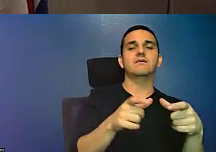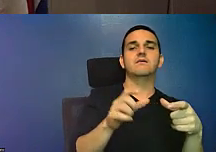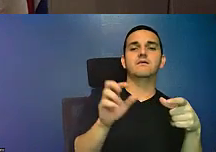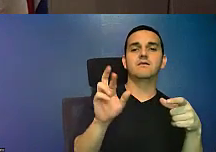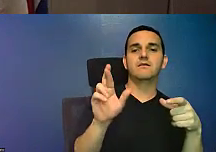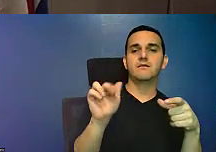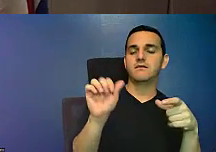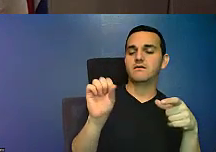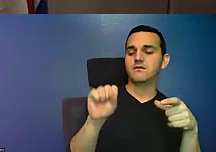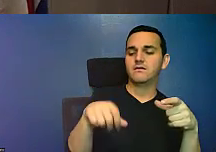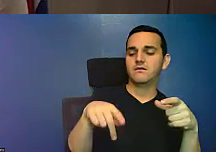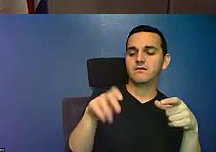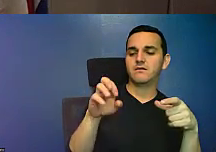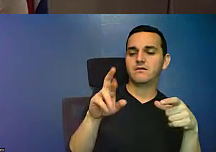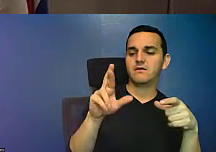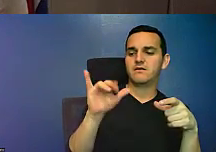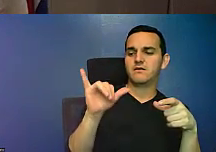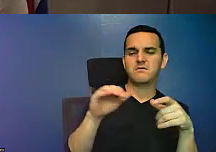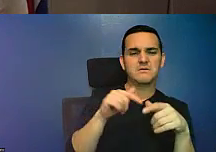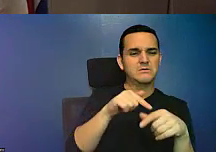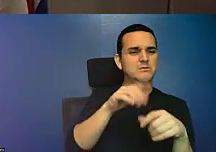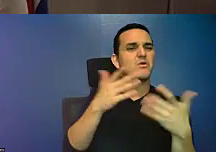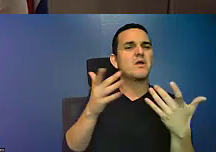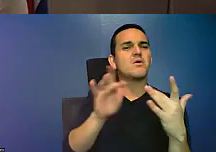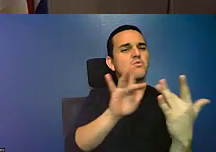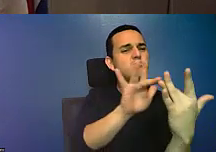una gama, una conectividad de las cosas.